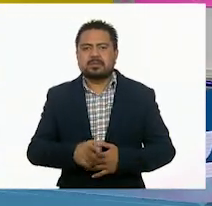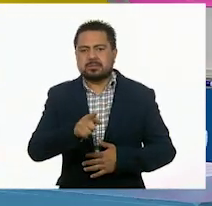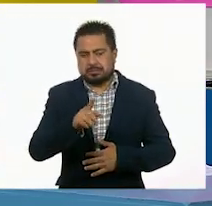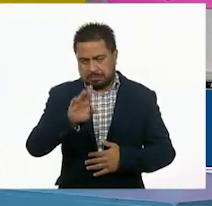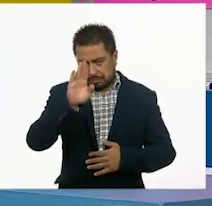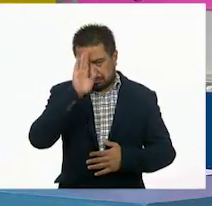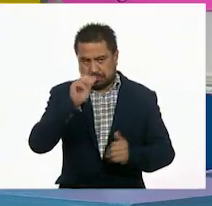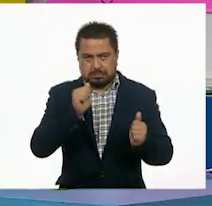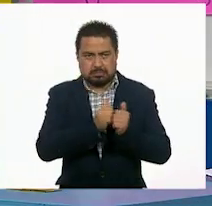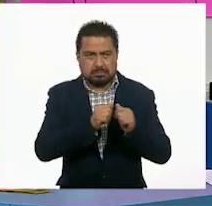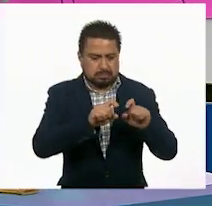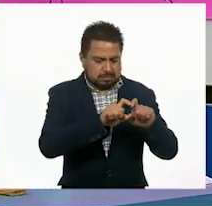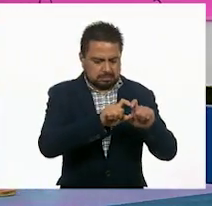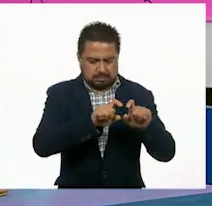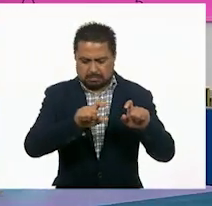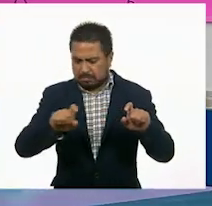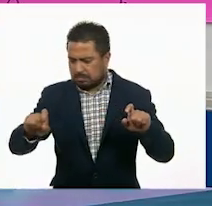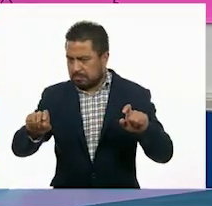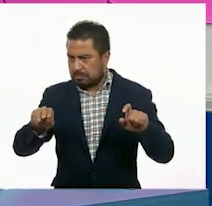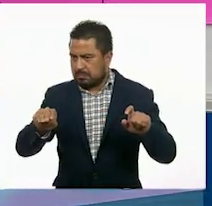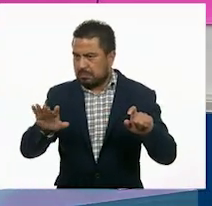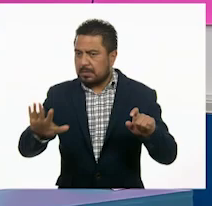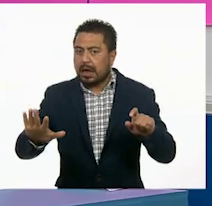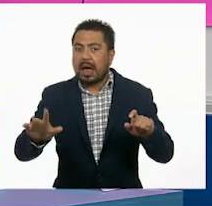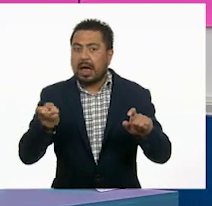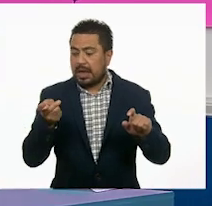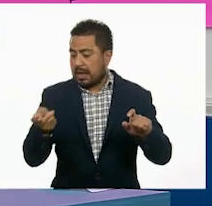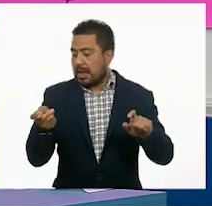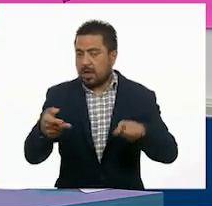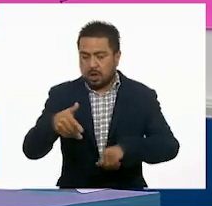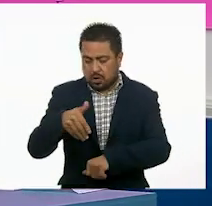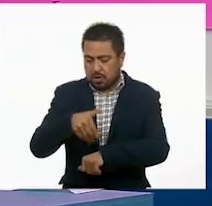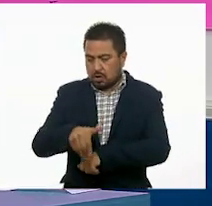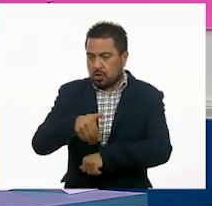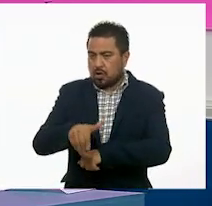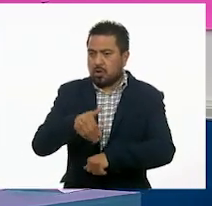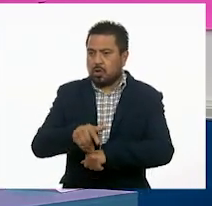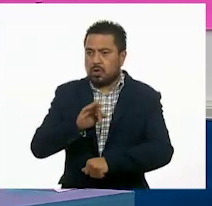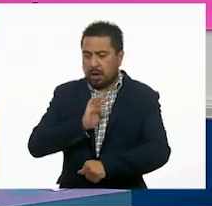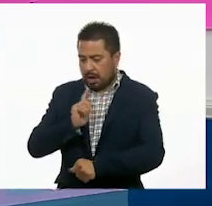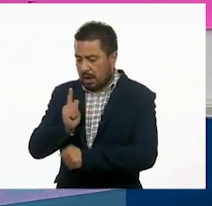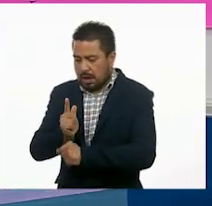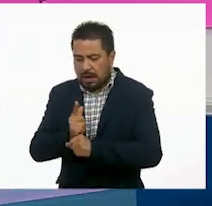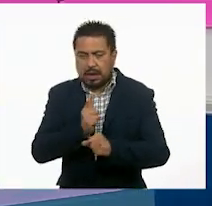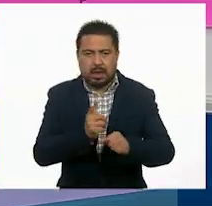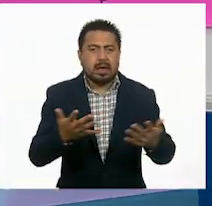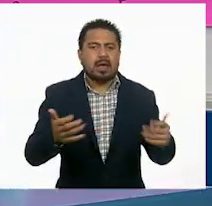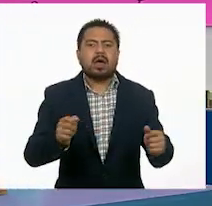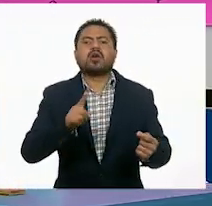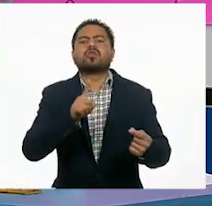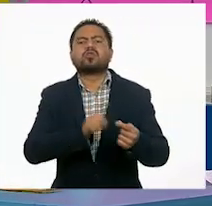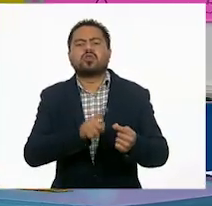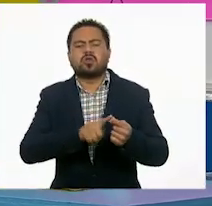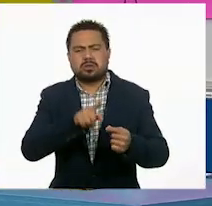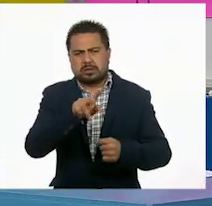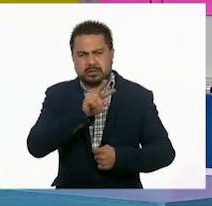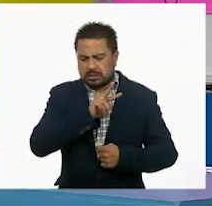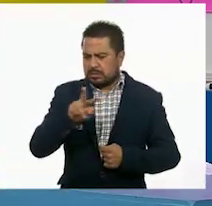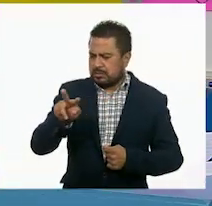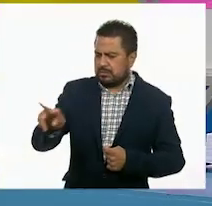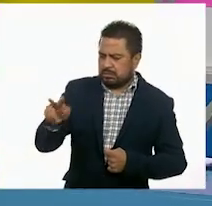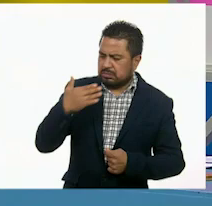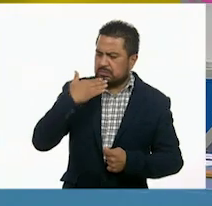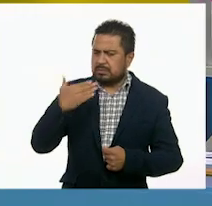Considerando esta línea que acabamos de marcar y estos números naturales que ya ubicamos, ¿dónde, y obsérvenlo por